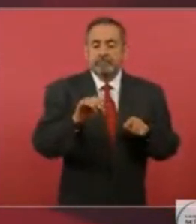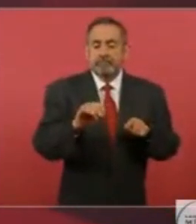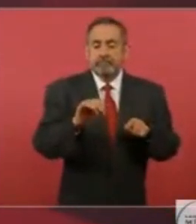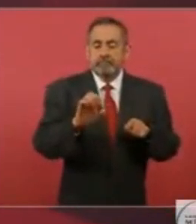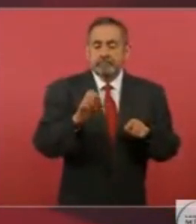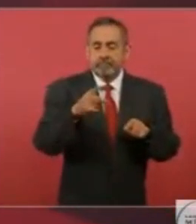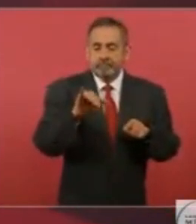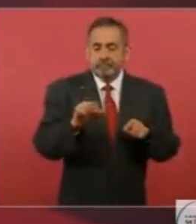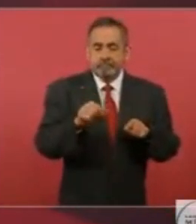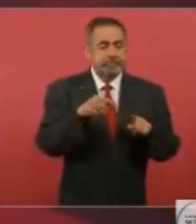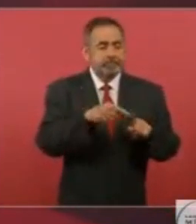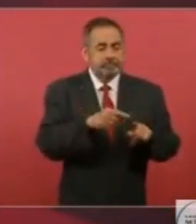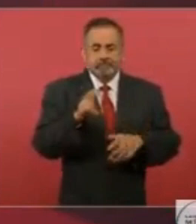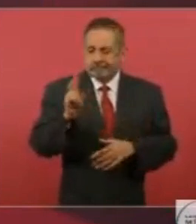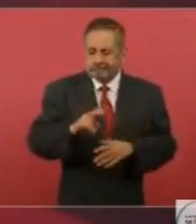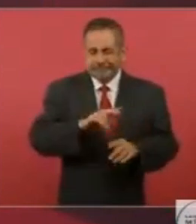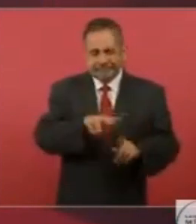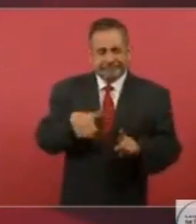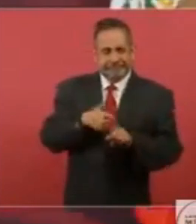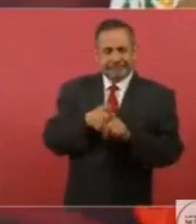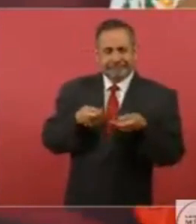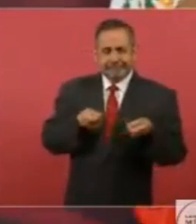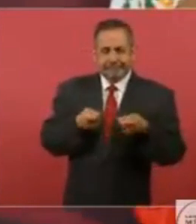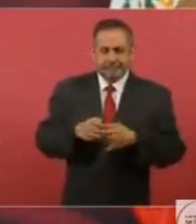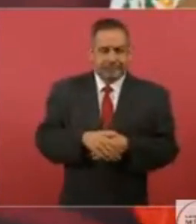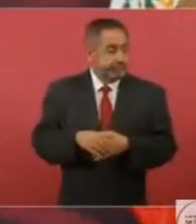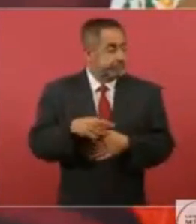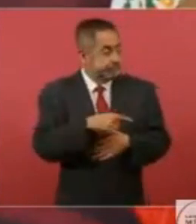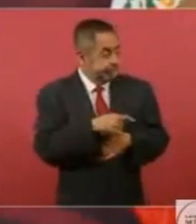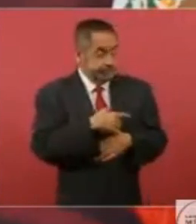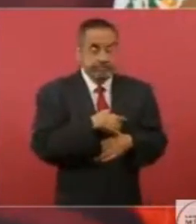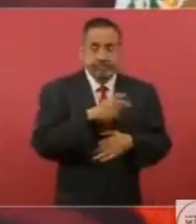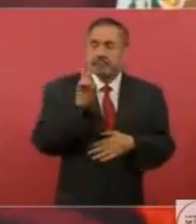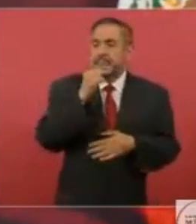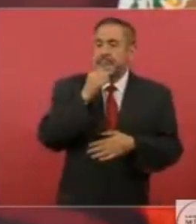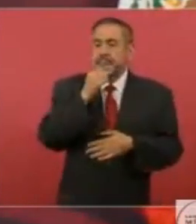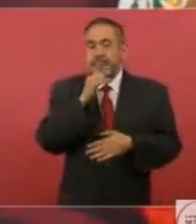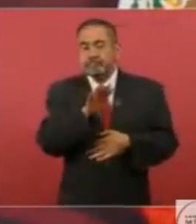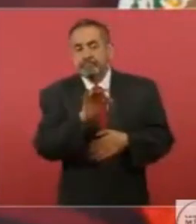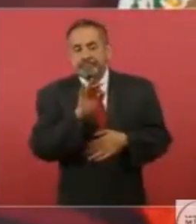Ese es el gran elector.